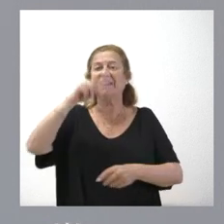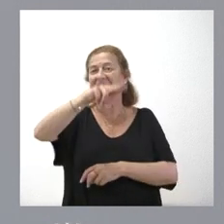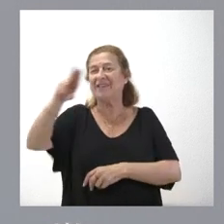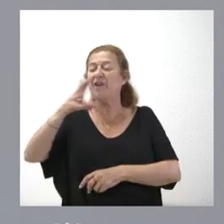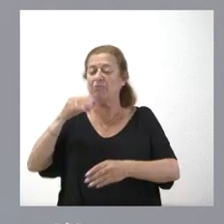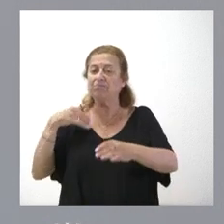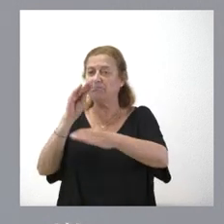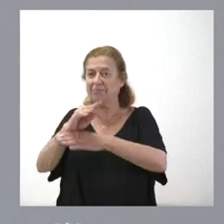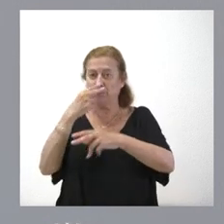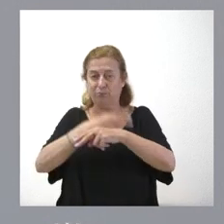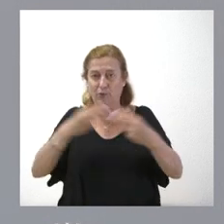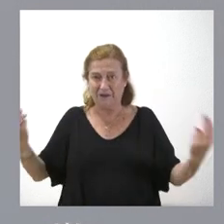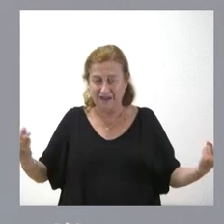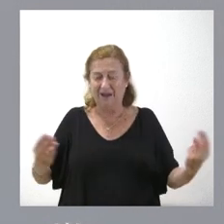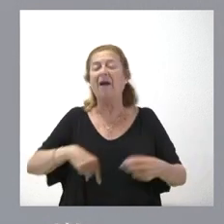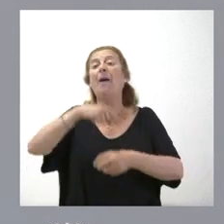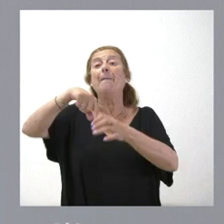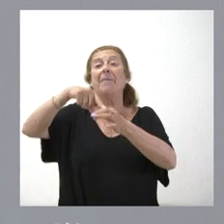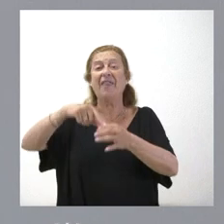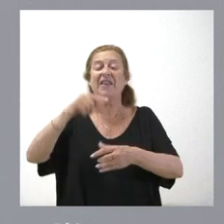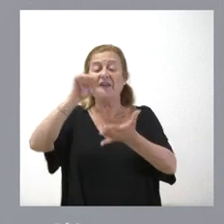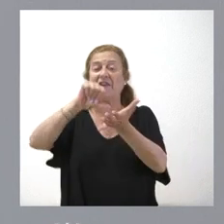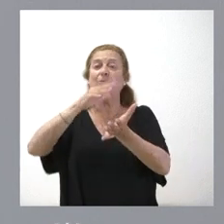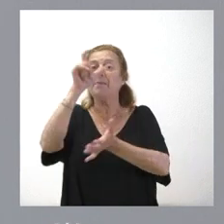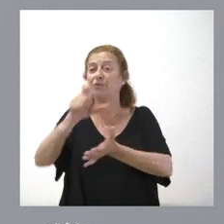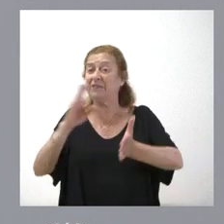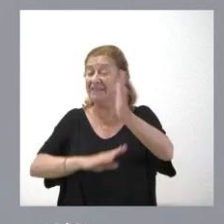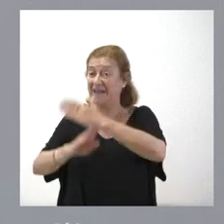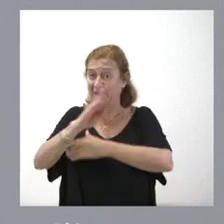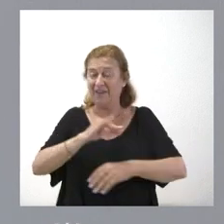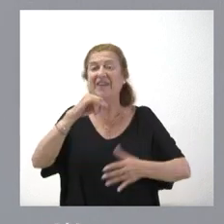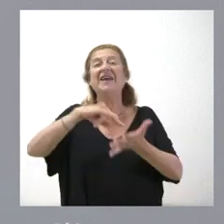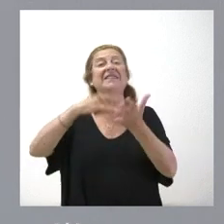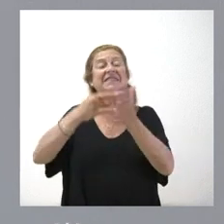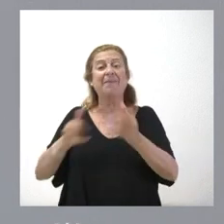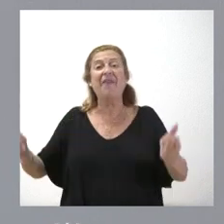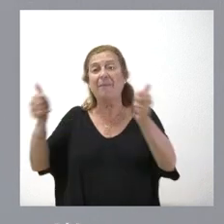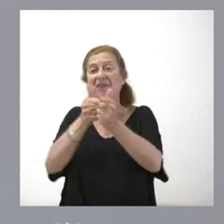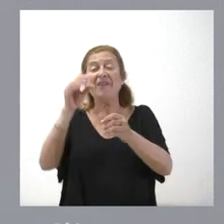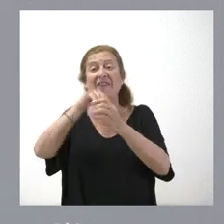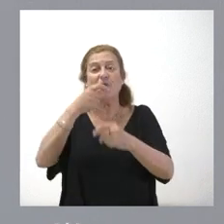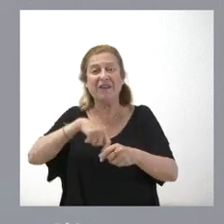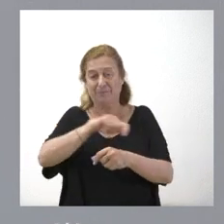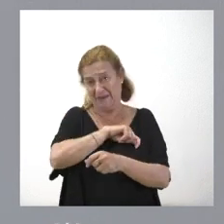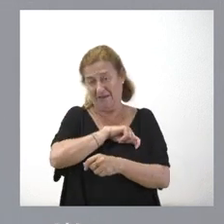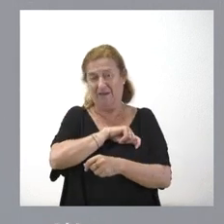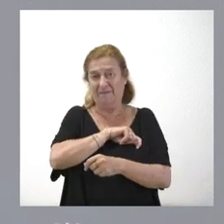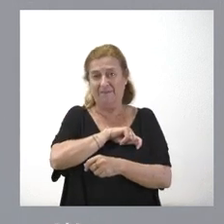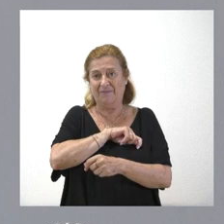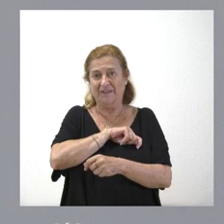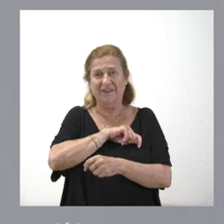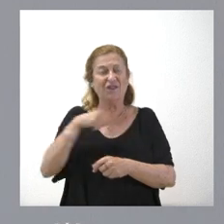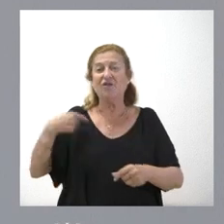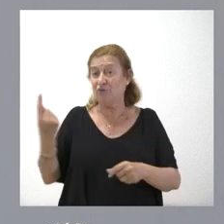pública las plazas en centros para personas con discapacidad y el sistema de dependencia dentro de España